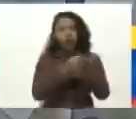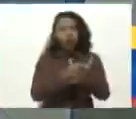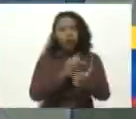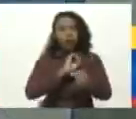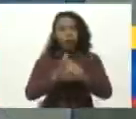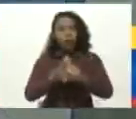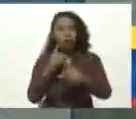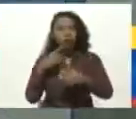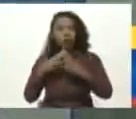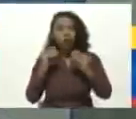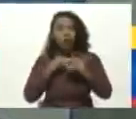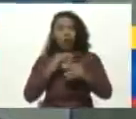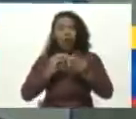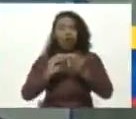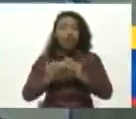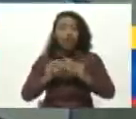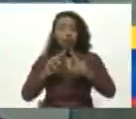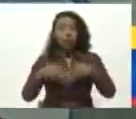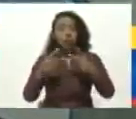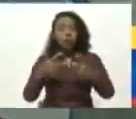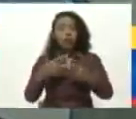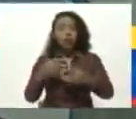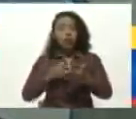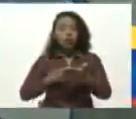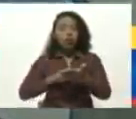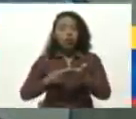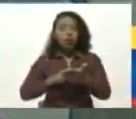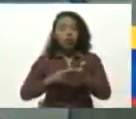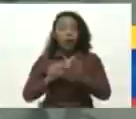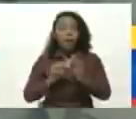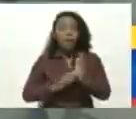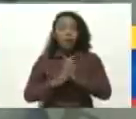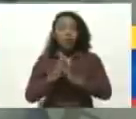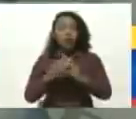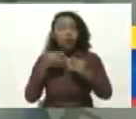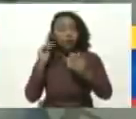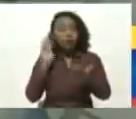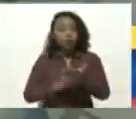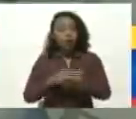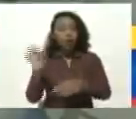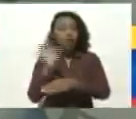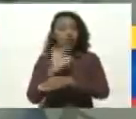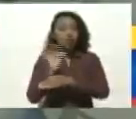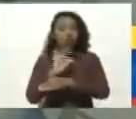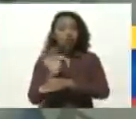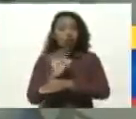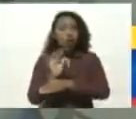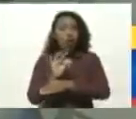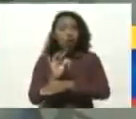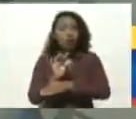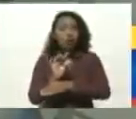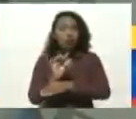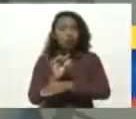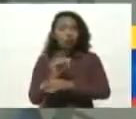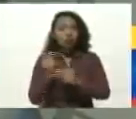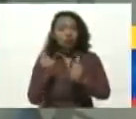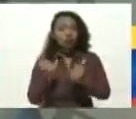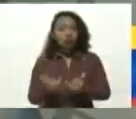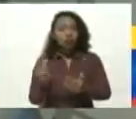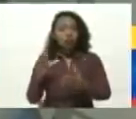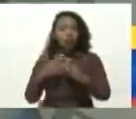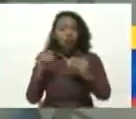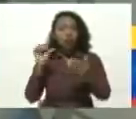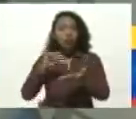toda la rehabilitación, recuperación, inauguración y puesta en funcionamiento óptimo todos los centros de